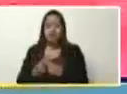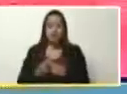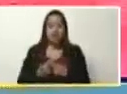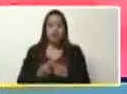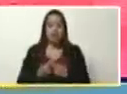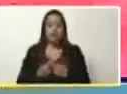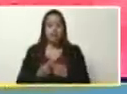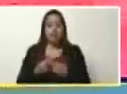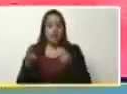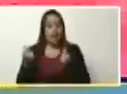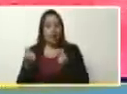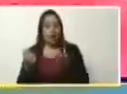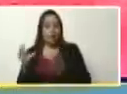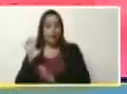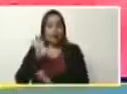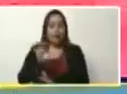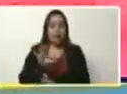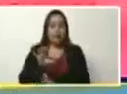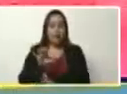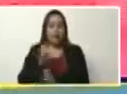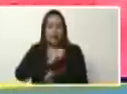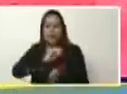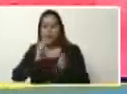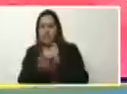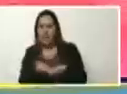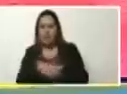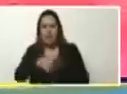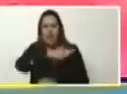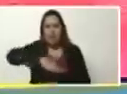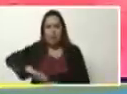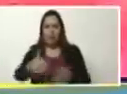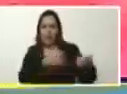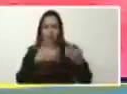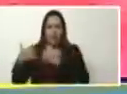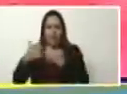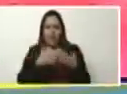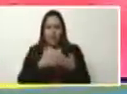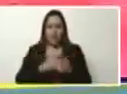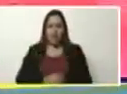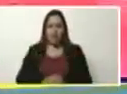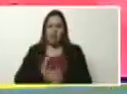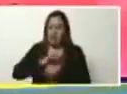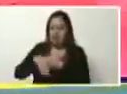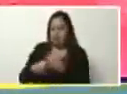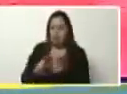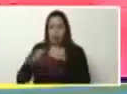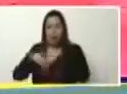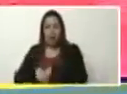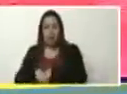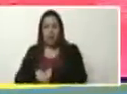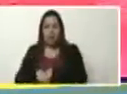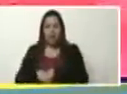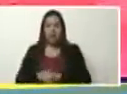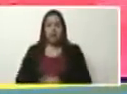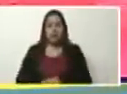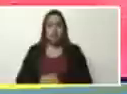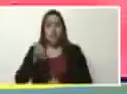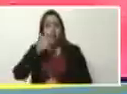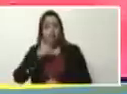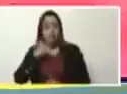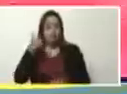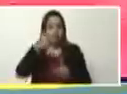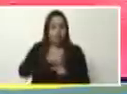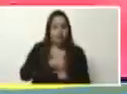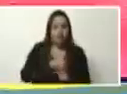la economía del país se convierta en el campo de batalla para las conspiraciones y el sabotaje de la derecha